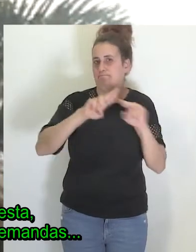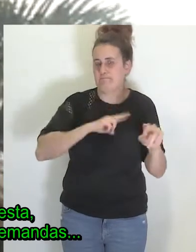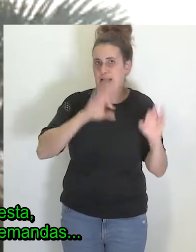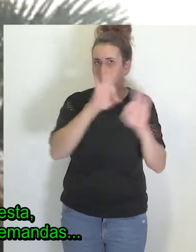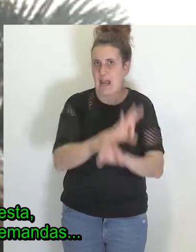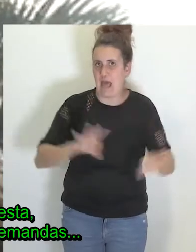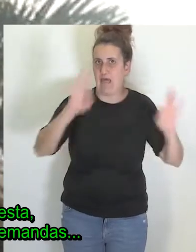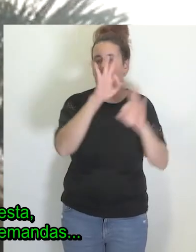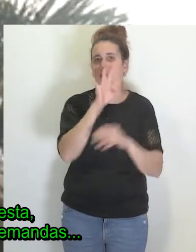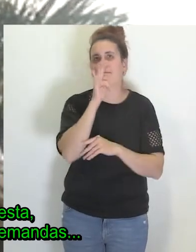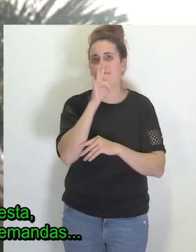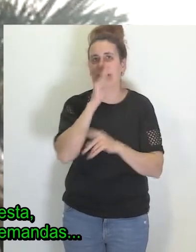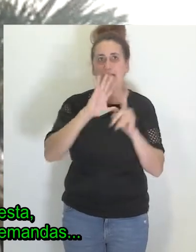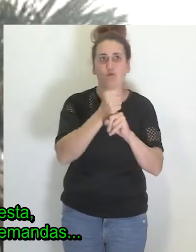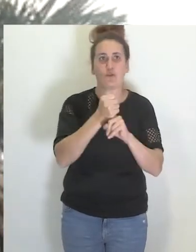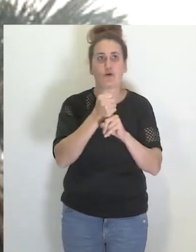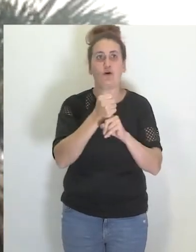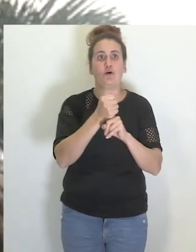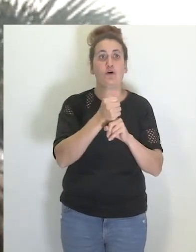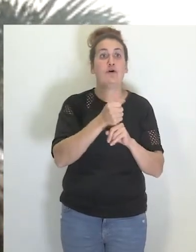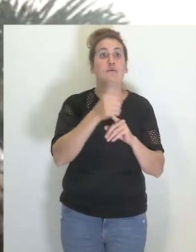pendientes de resolución, de demandas.